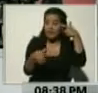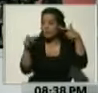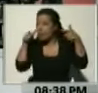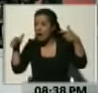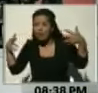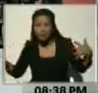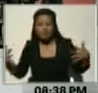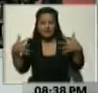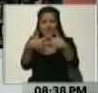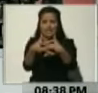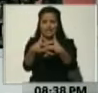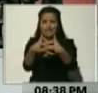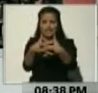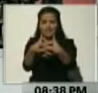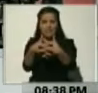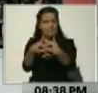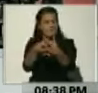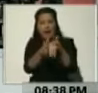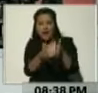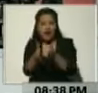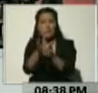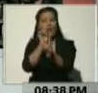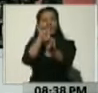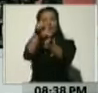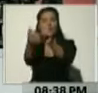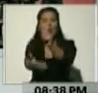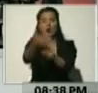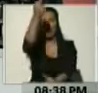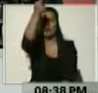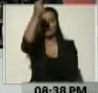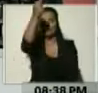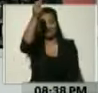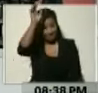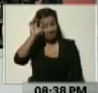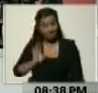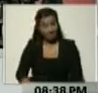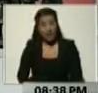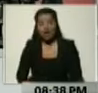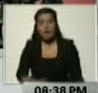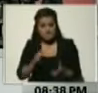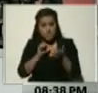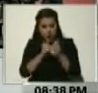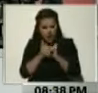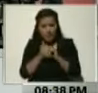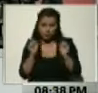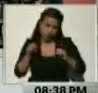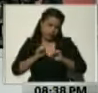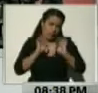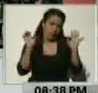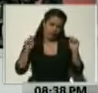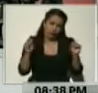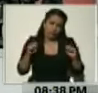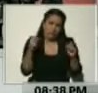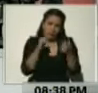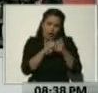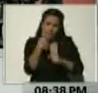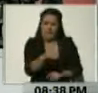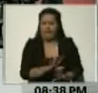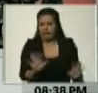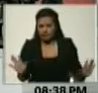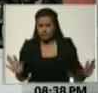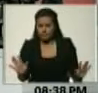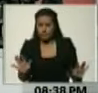objetivos. ¿Con problemas? Claro que hay problemas. Claro. Ahora, ¿cómo llegó el presidente